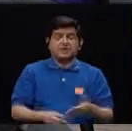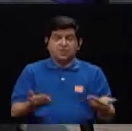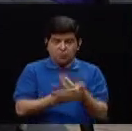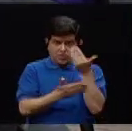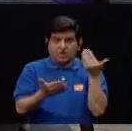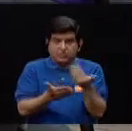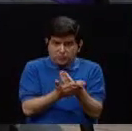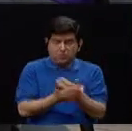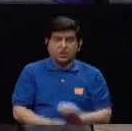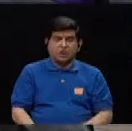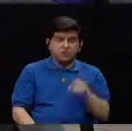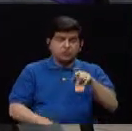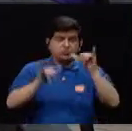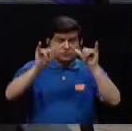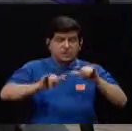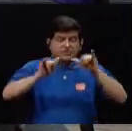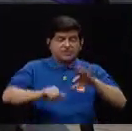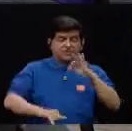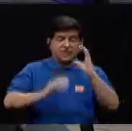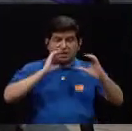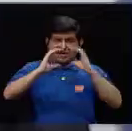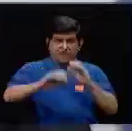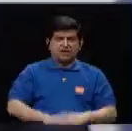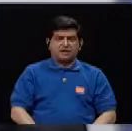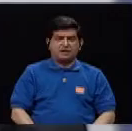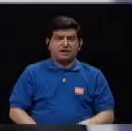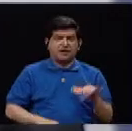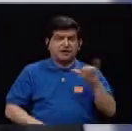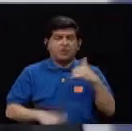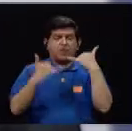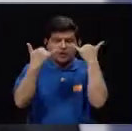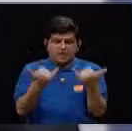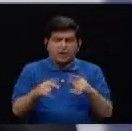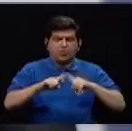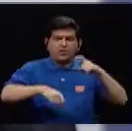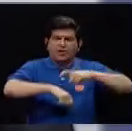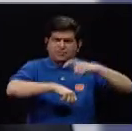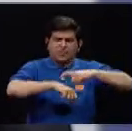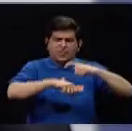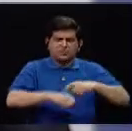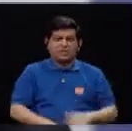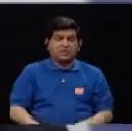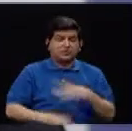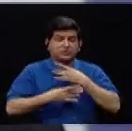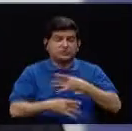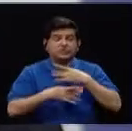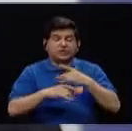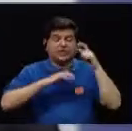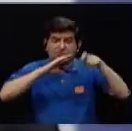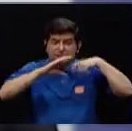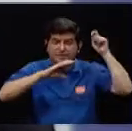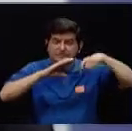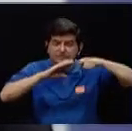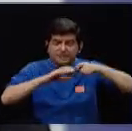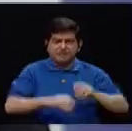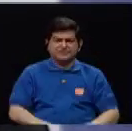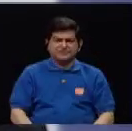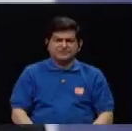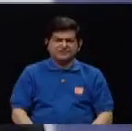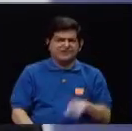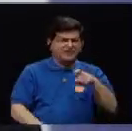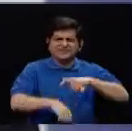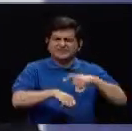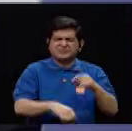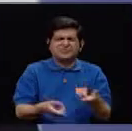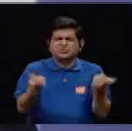sí, estabas en los medios, digamos, claro. así como podés estar ahora, pero era un momento de mucha efervescencia en sí. cuanto al cine. Entonces, ¿qué